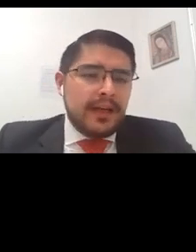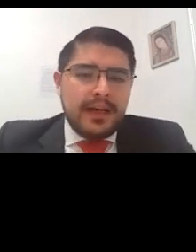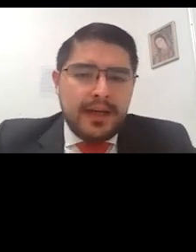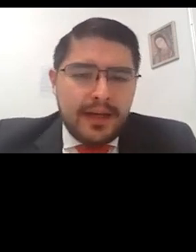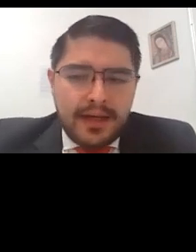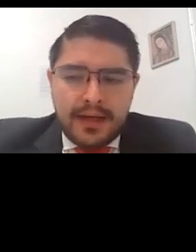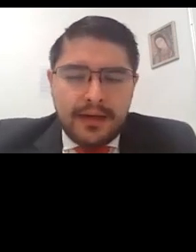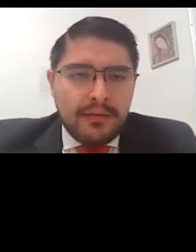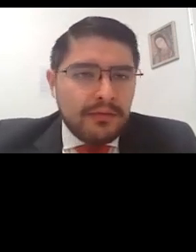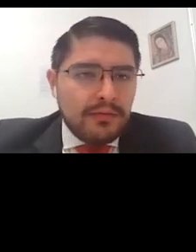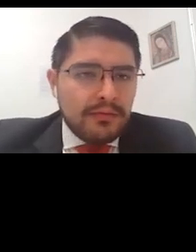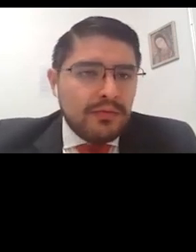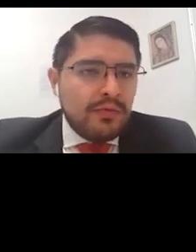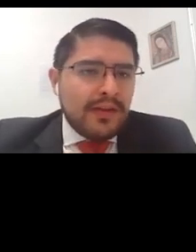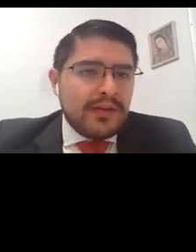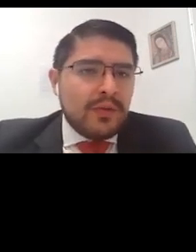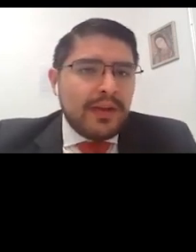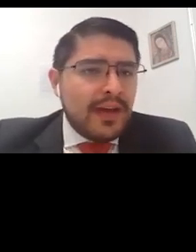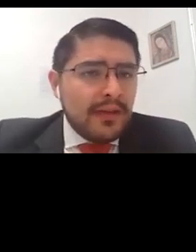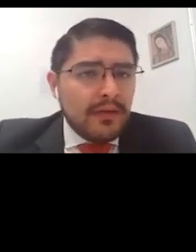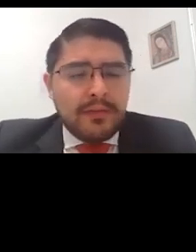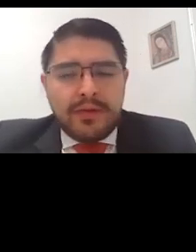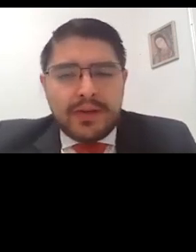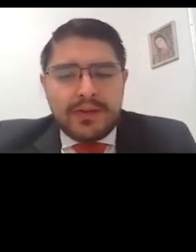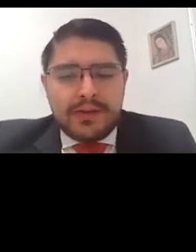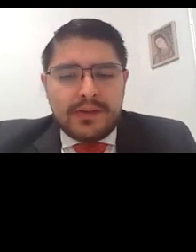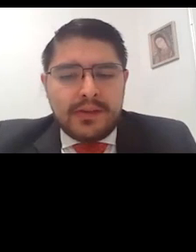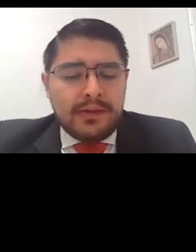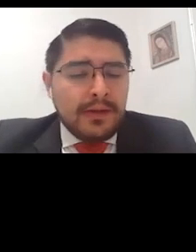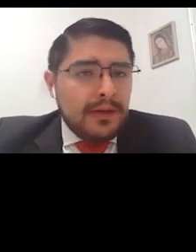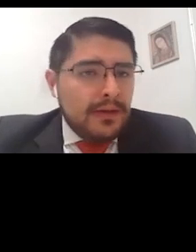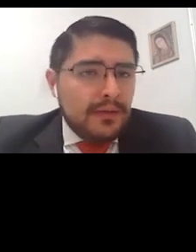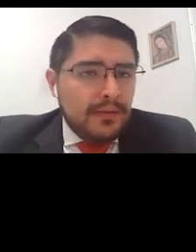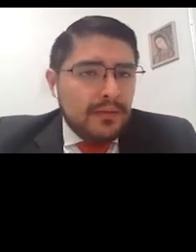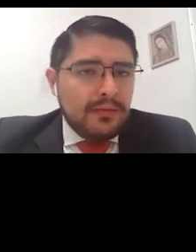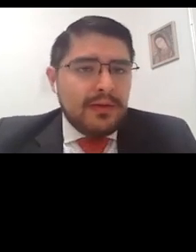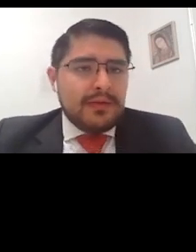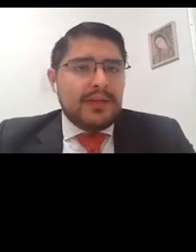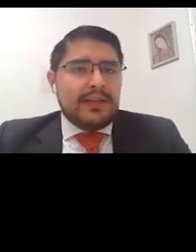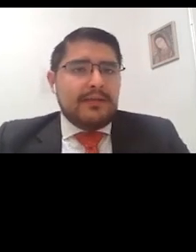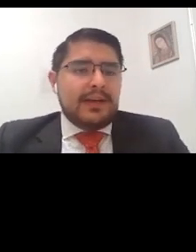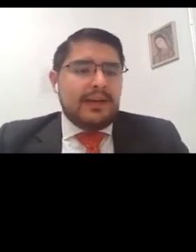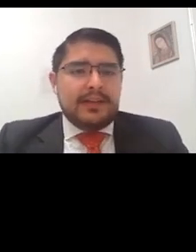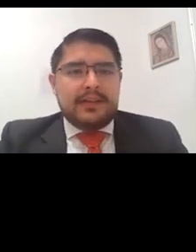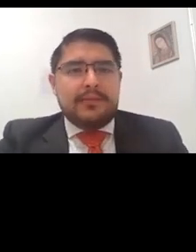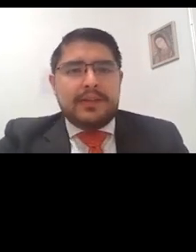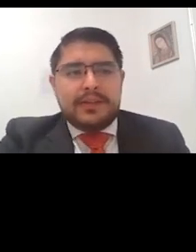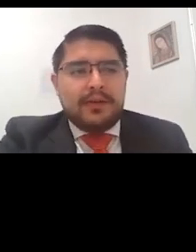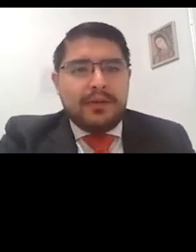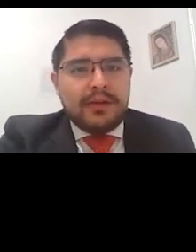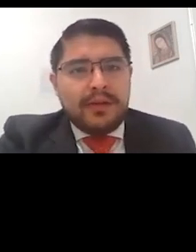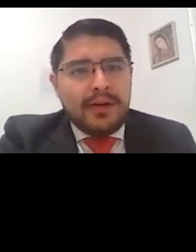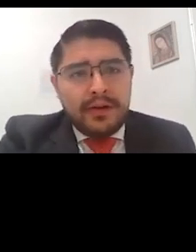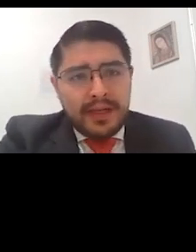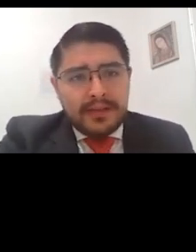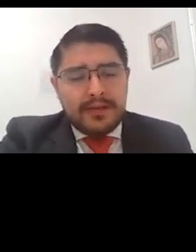ser un guardia de seguridad, o podría ser una persona que trabaje en estas empresas de